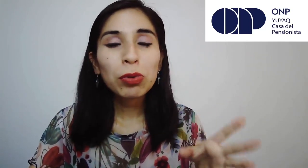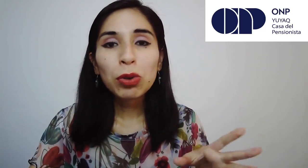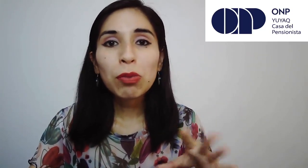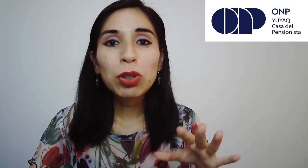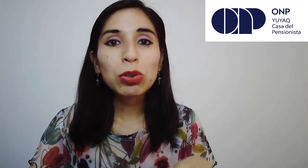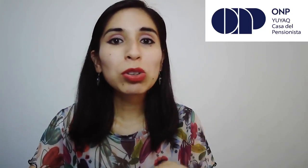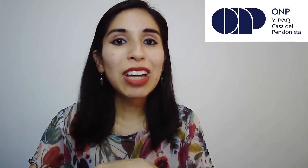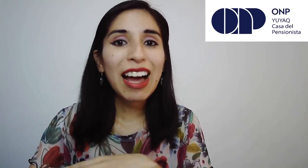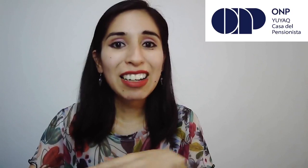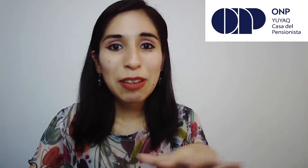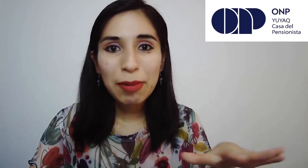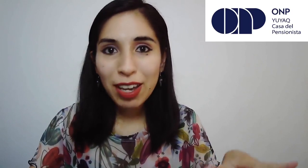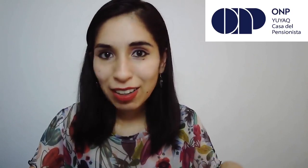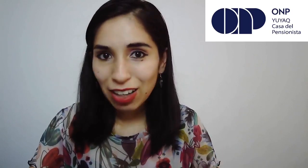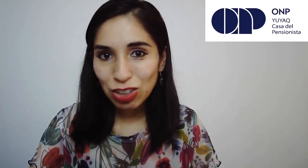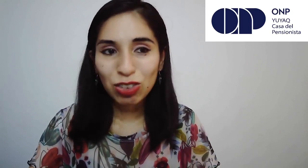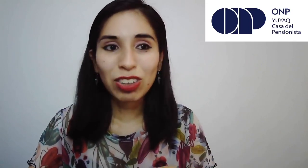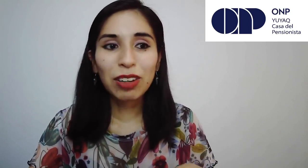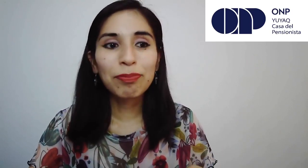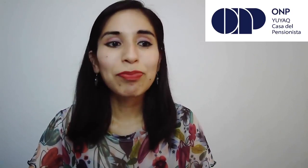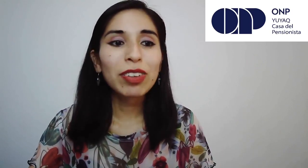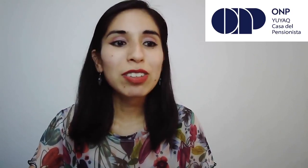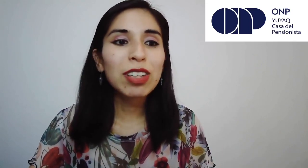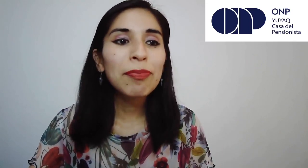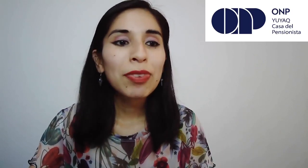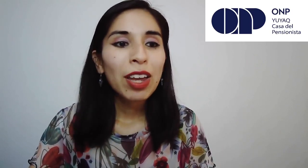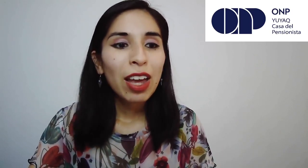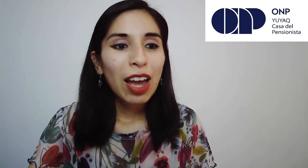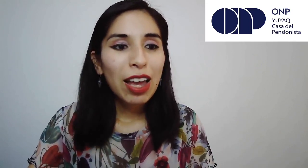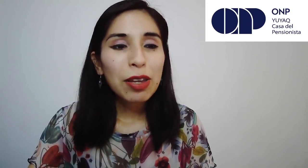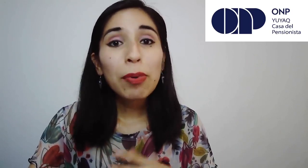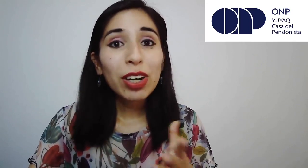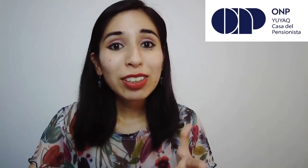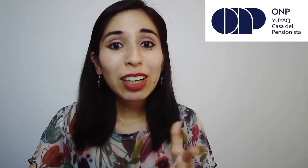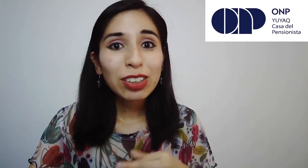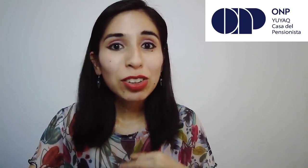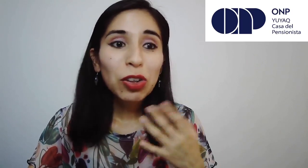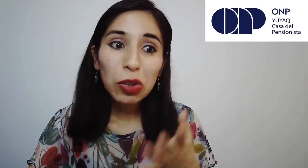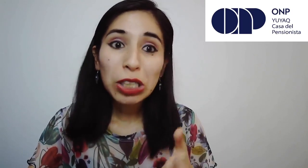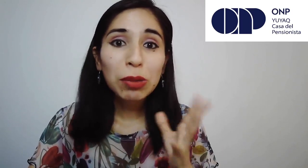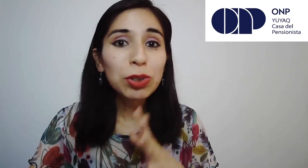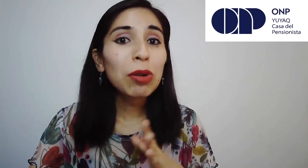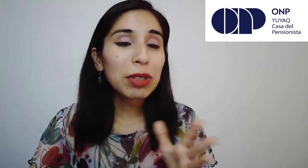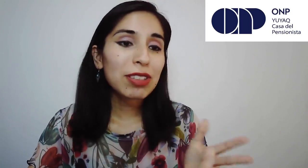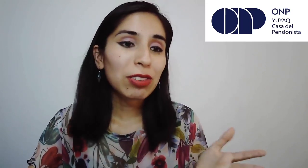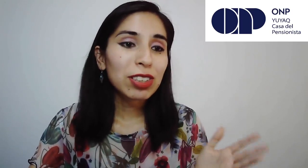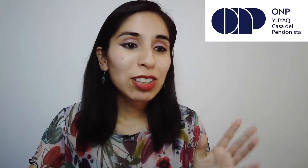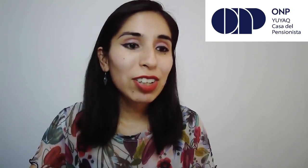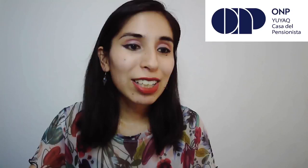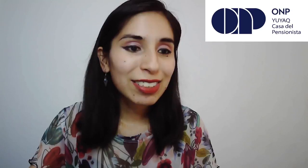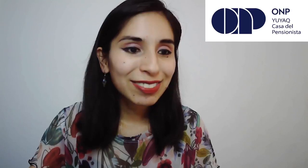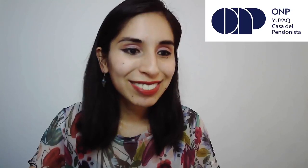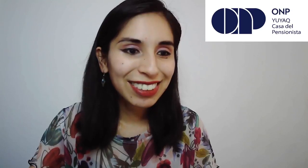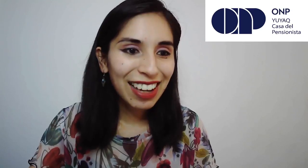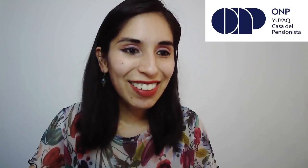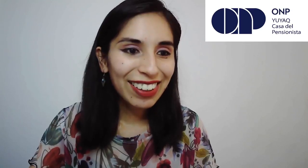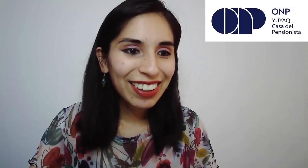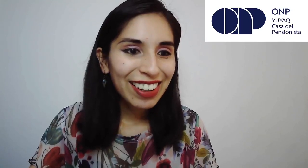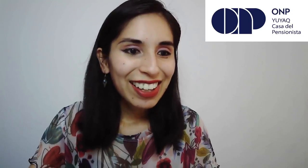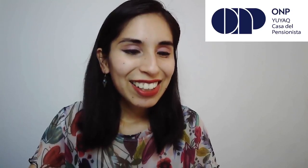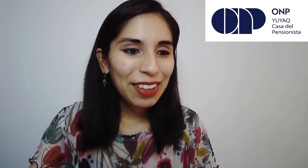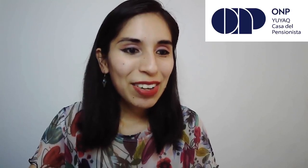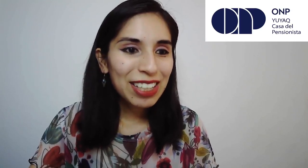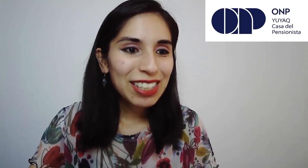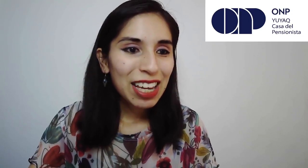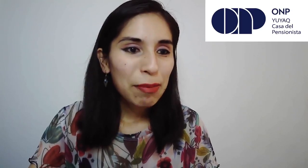facebook por unos minutos a nivel nacional sí y por esa razón ahora estamos comenzando estas horas a ver